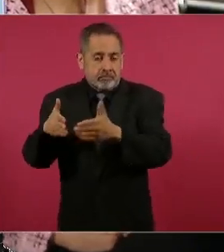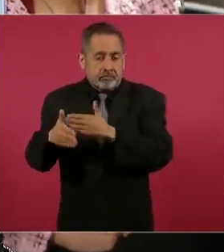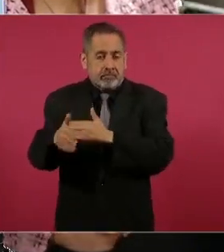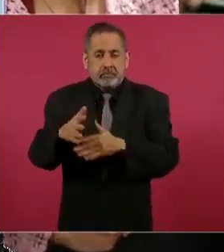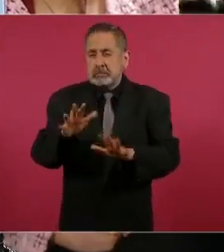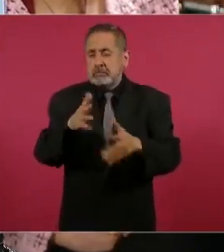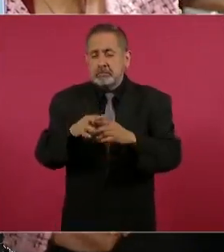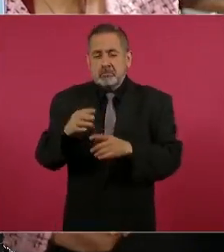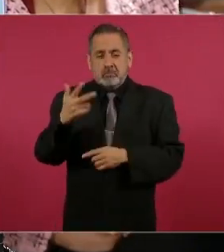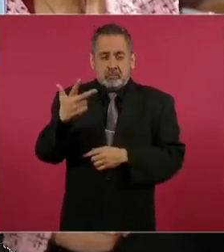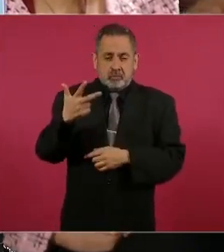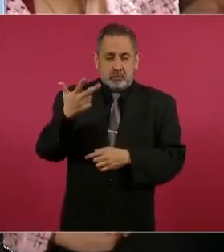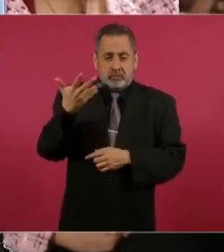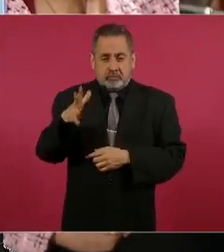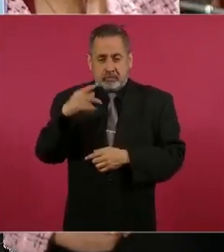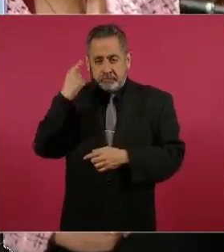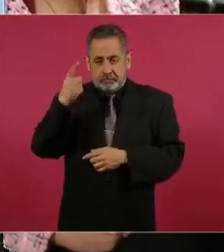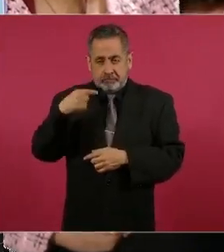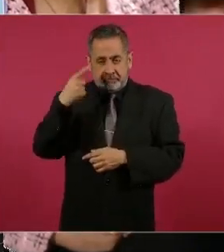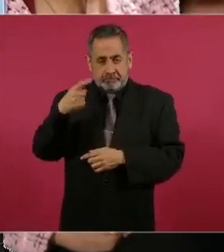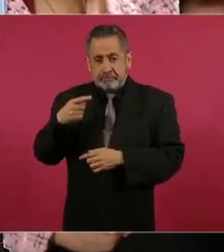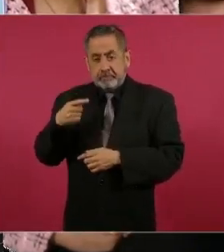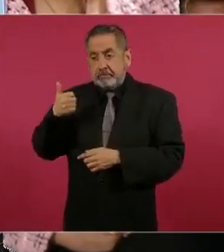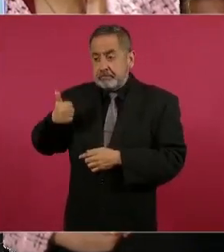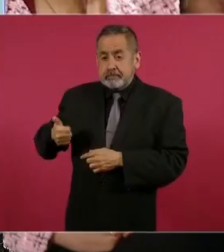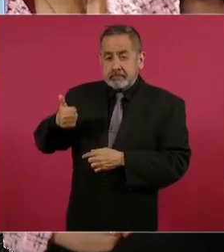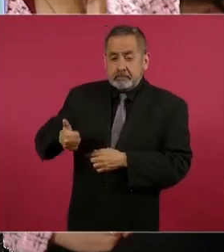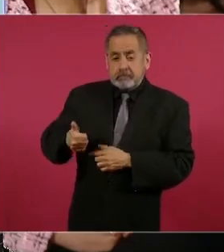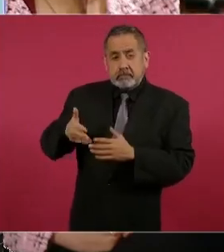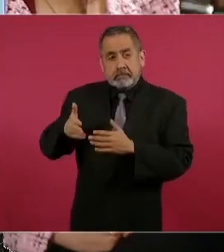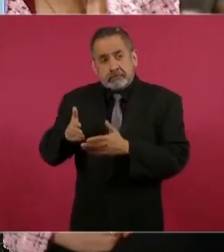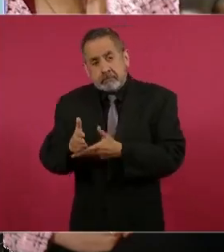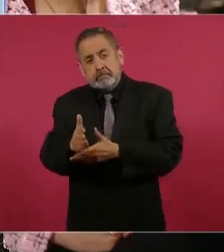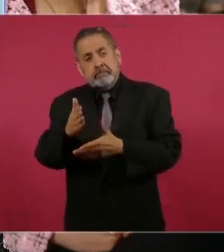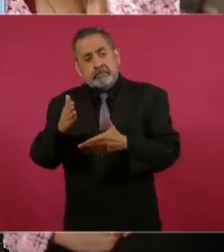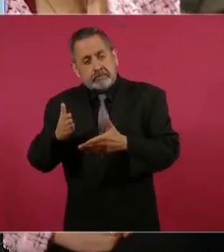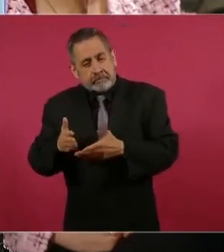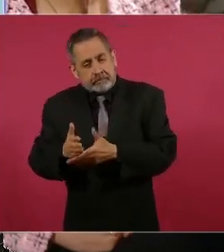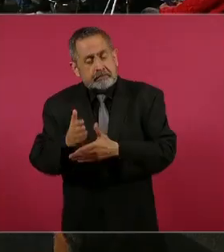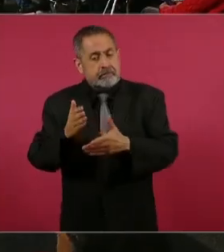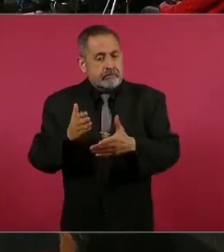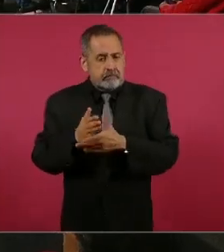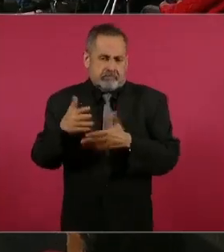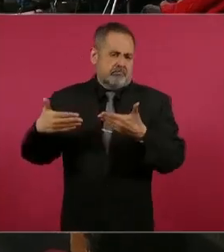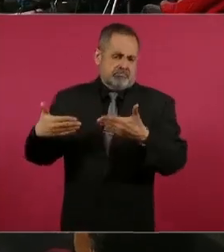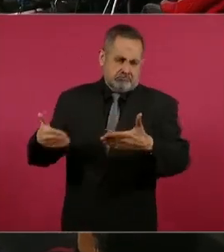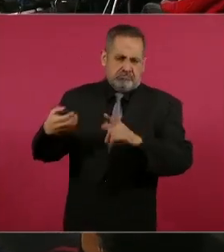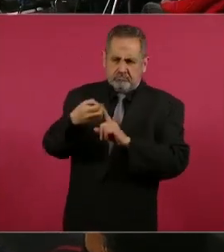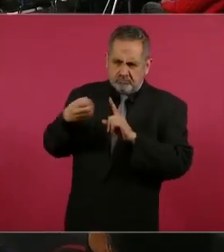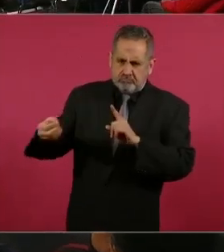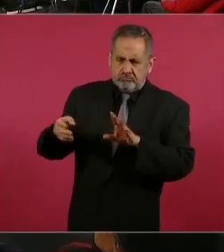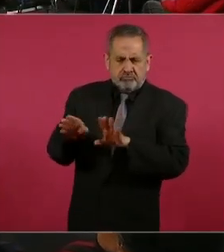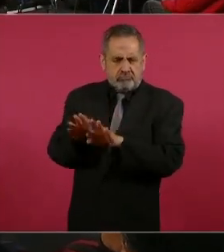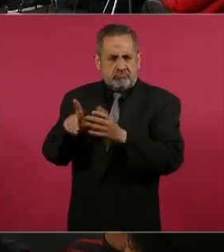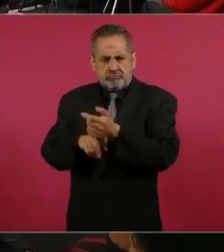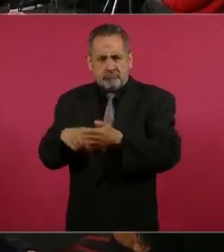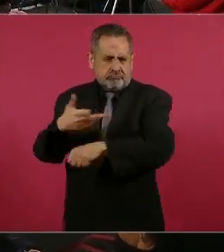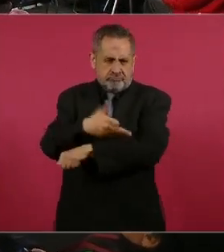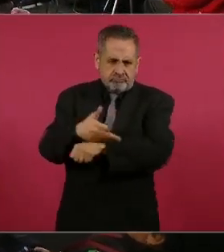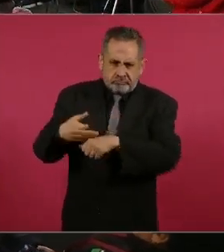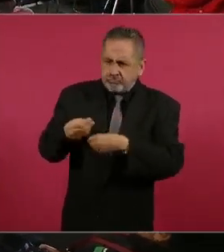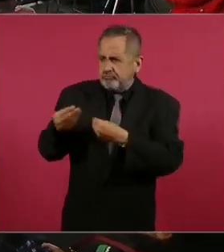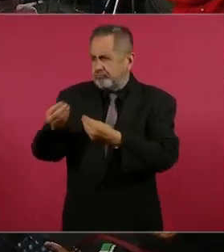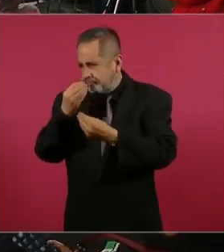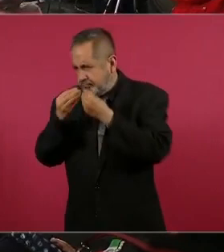de unas 8 o 10 horas en pasar cada uno de ellos. Los panameños se han organizado, algunas familias, y les